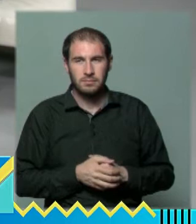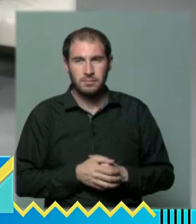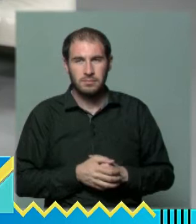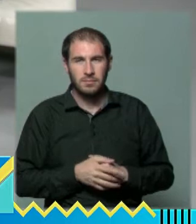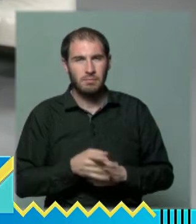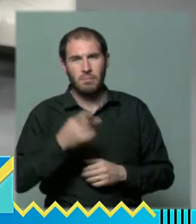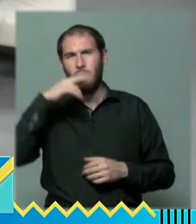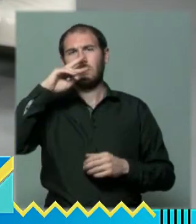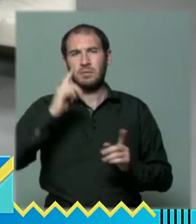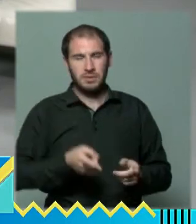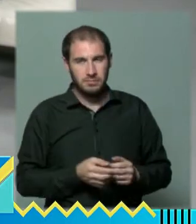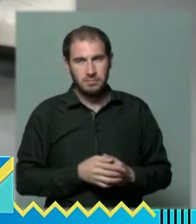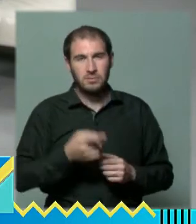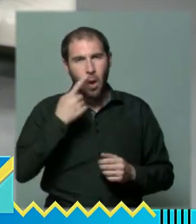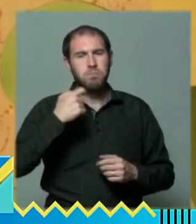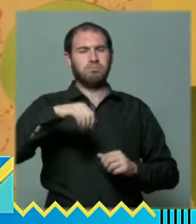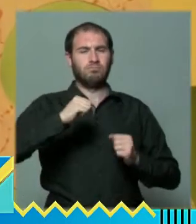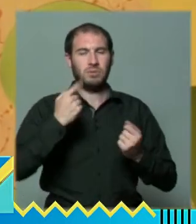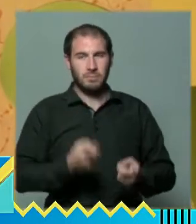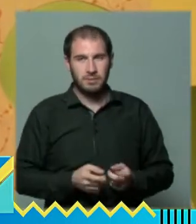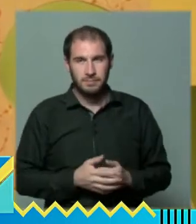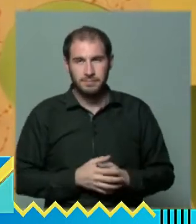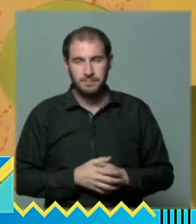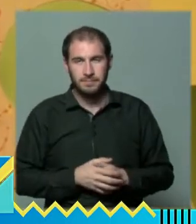Y lo machista también, lo discriminatorio, ¿no? Claro, y lo machista, exactamente.